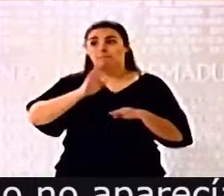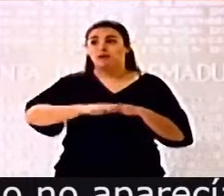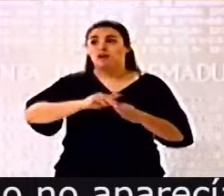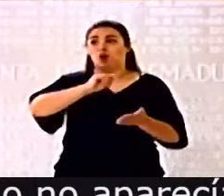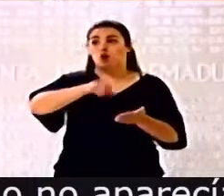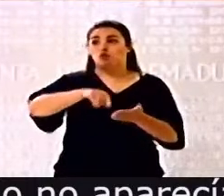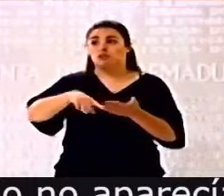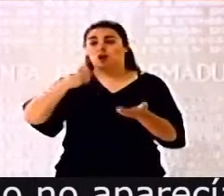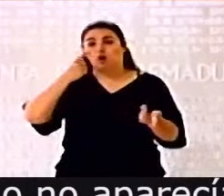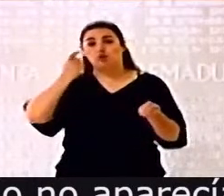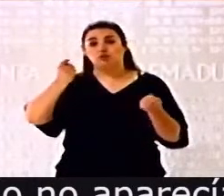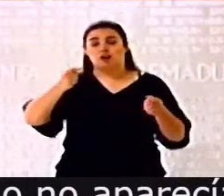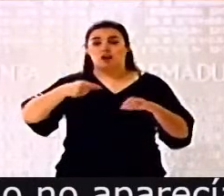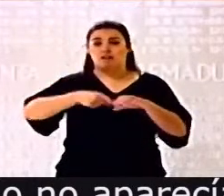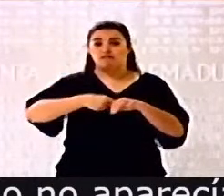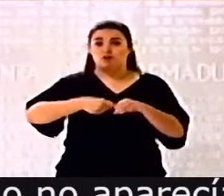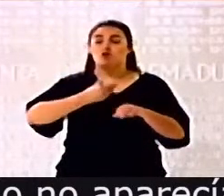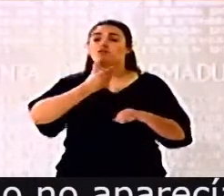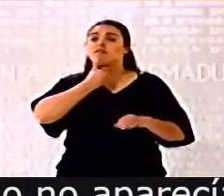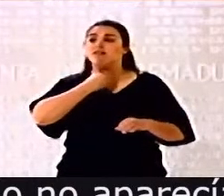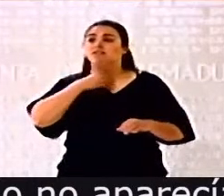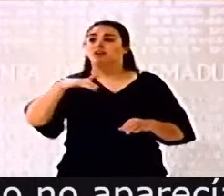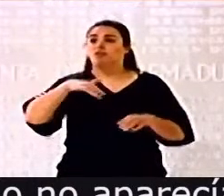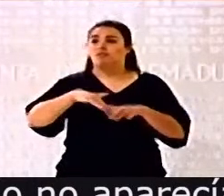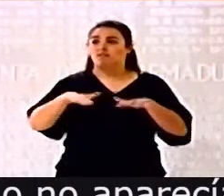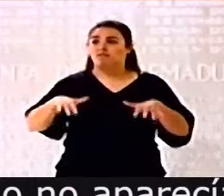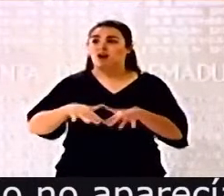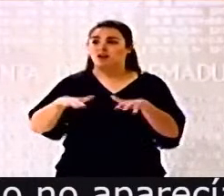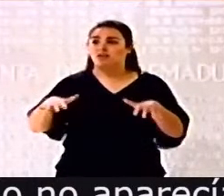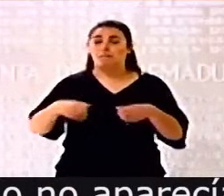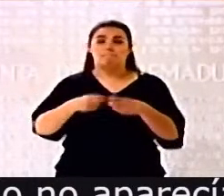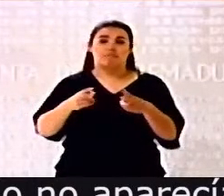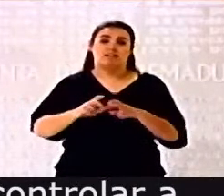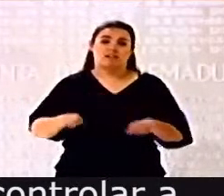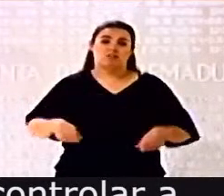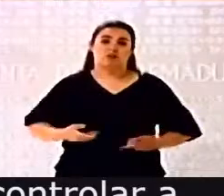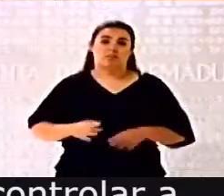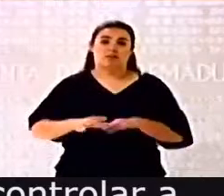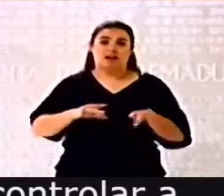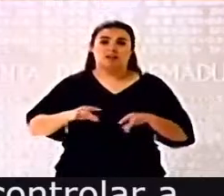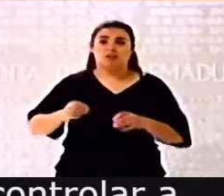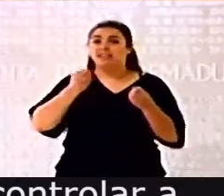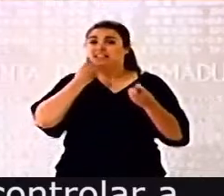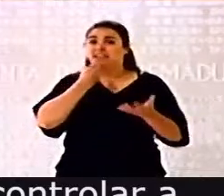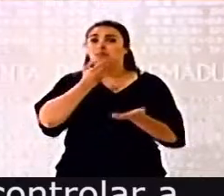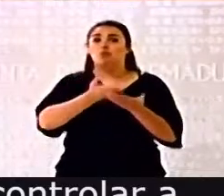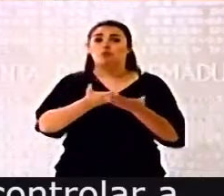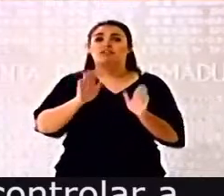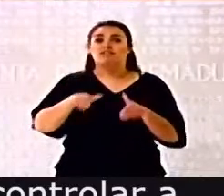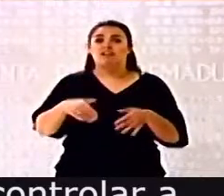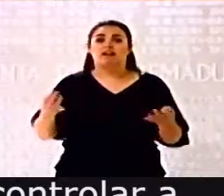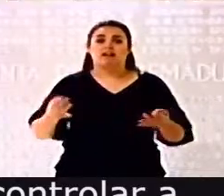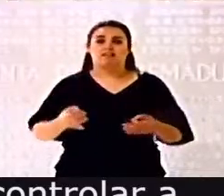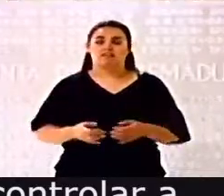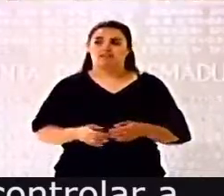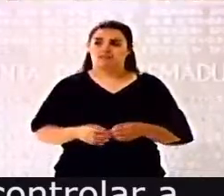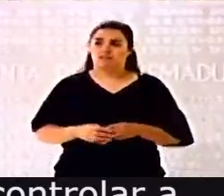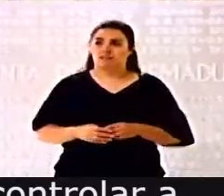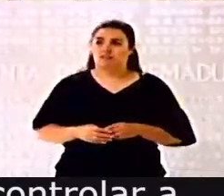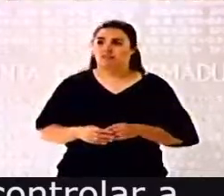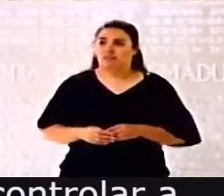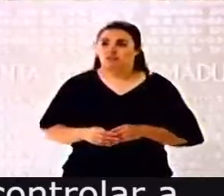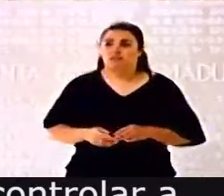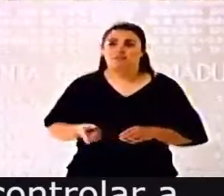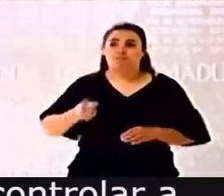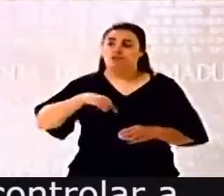a controladores de aforo en las gargantas y zonas de baño y piscinas naturales de la región. ¿Cómo queda esa propuesta? Gracias.